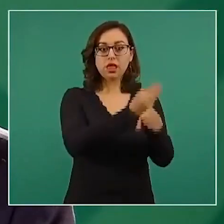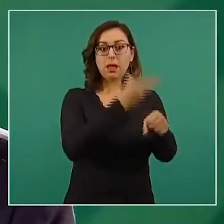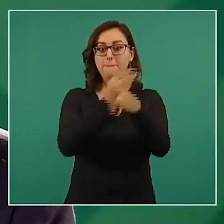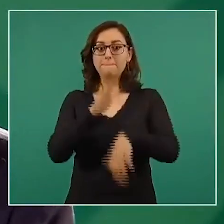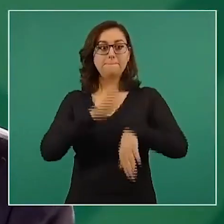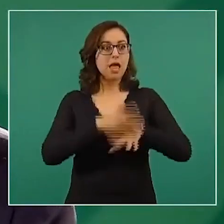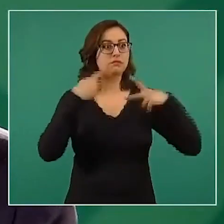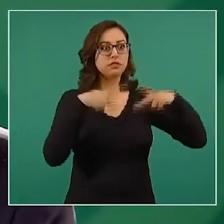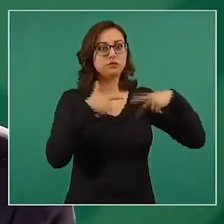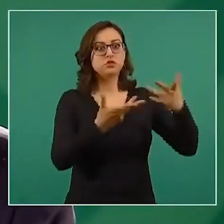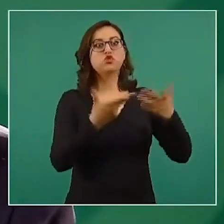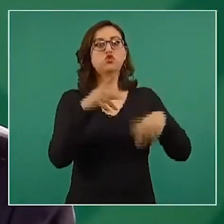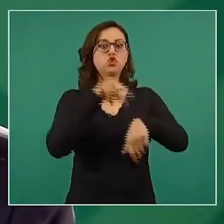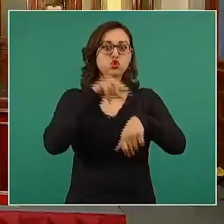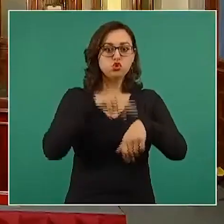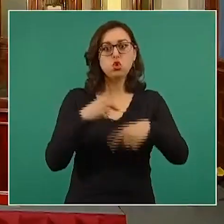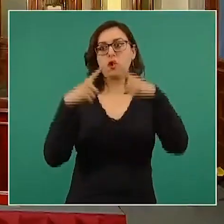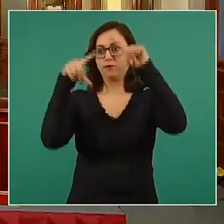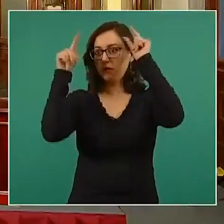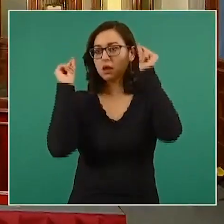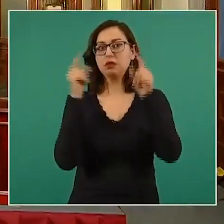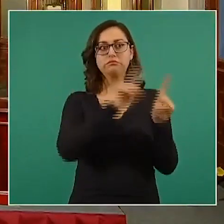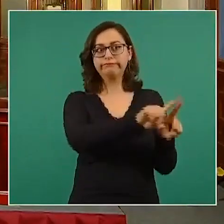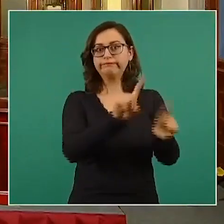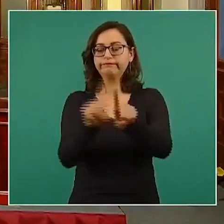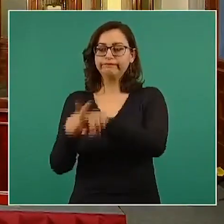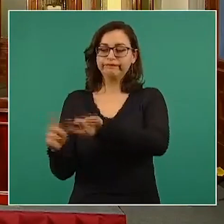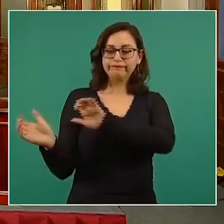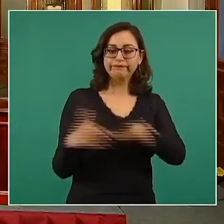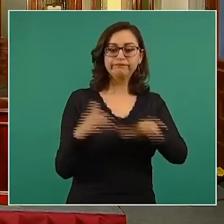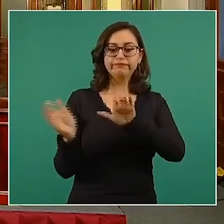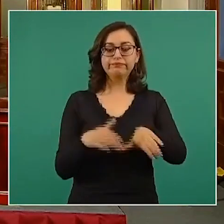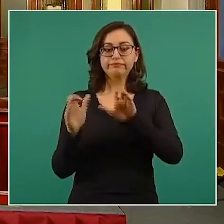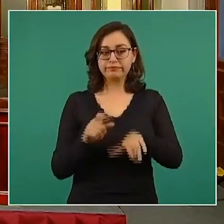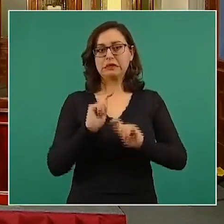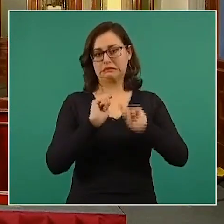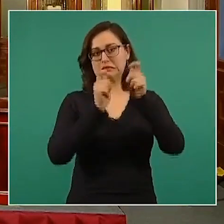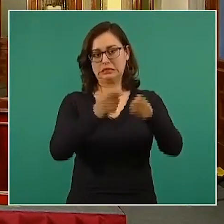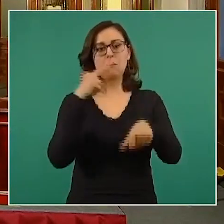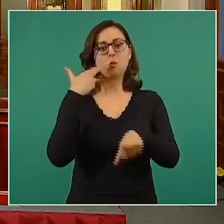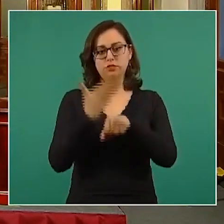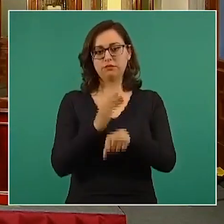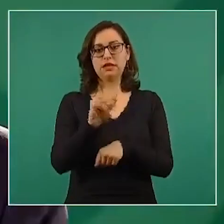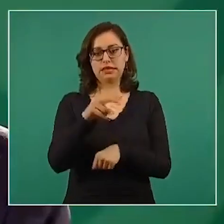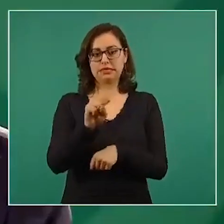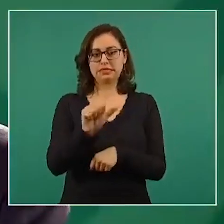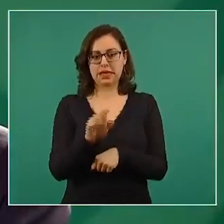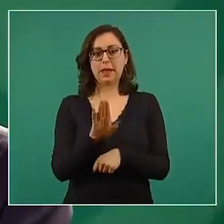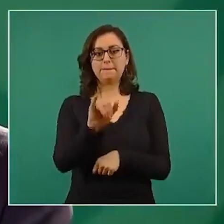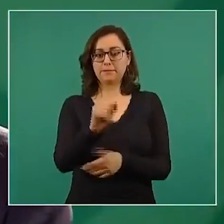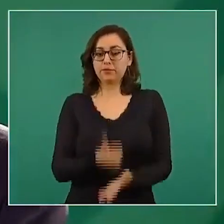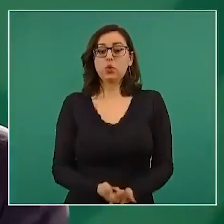reclutamiento y formación de personal de salud en las entidades federativas. Es la institución nacional que